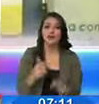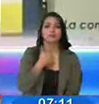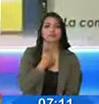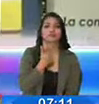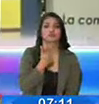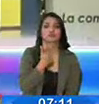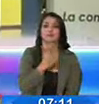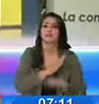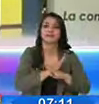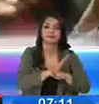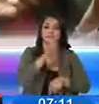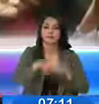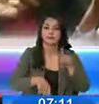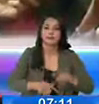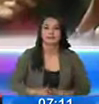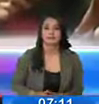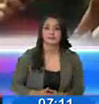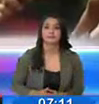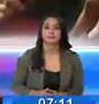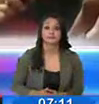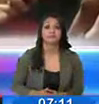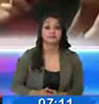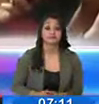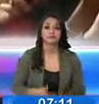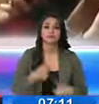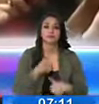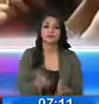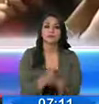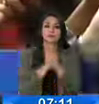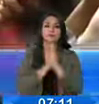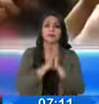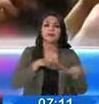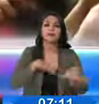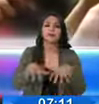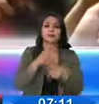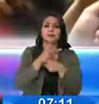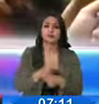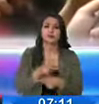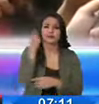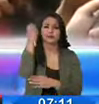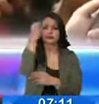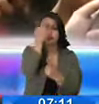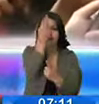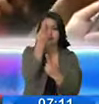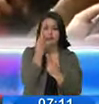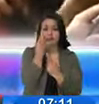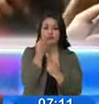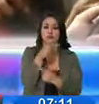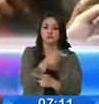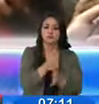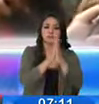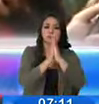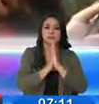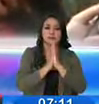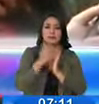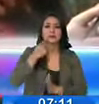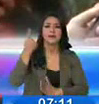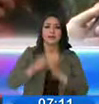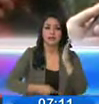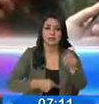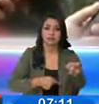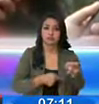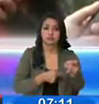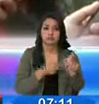de indefensión. Una acción de protección con medidas cautelares para dejar